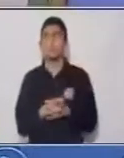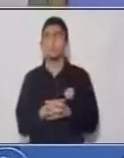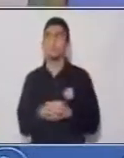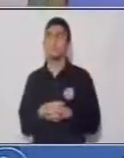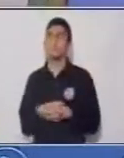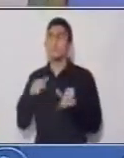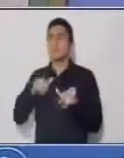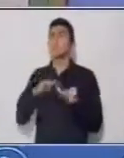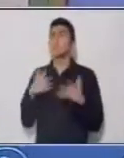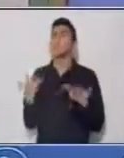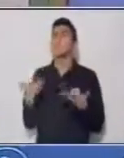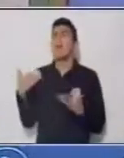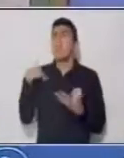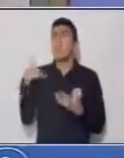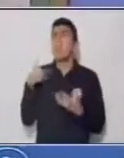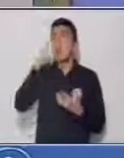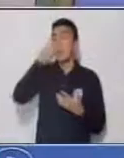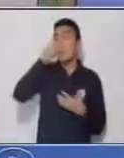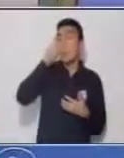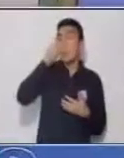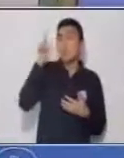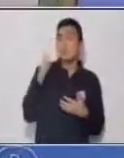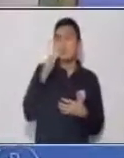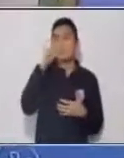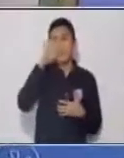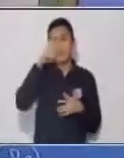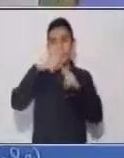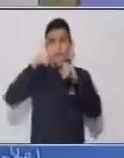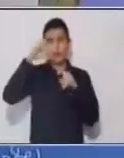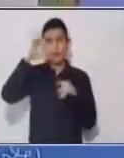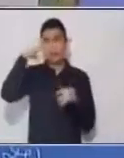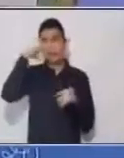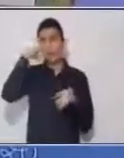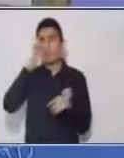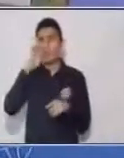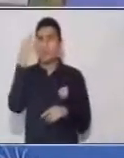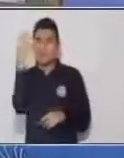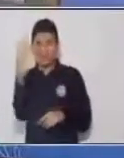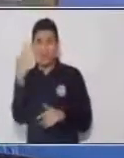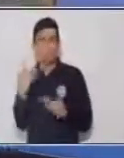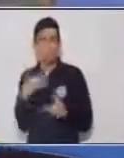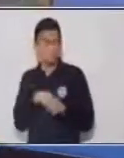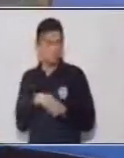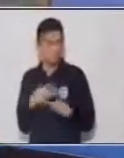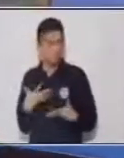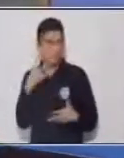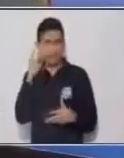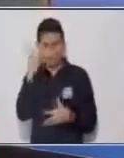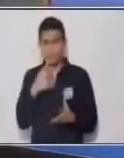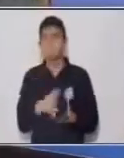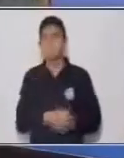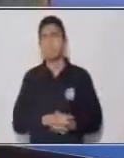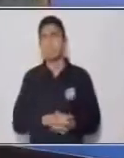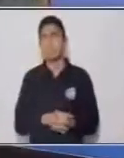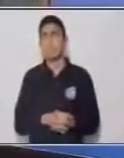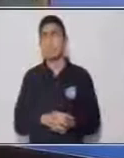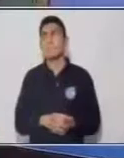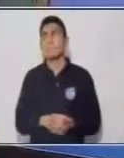y ahora le resto 1 al exponente. Si era exponente 3, ahora tengo exponente 2.